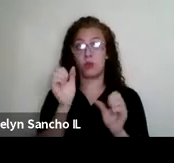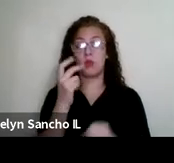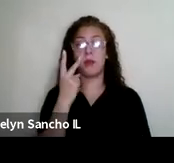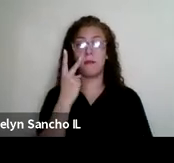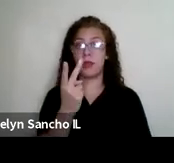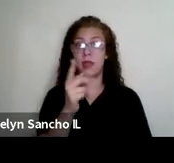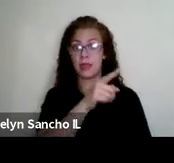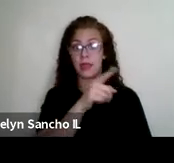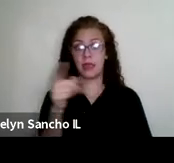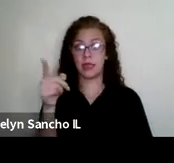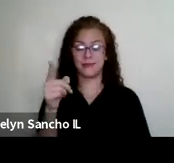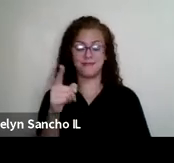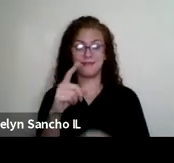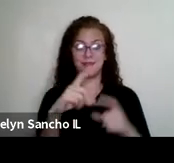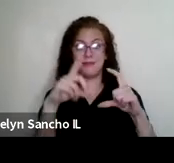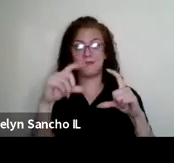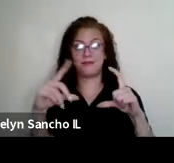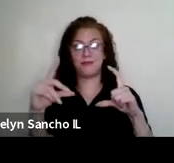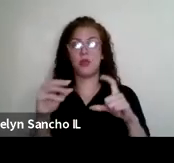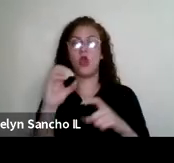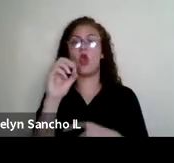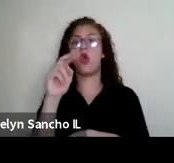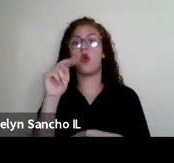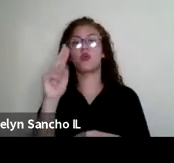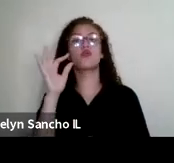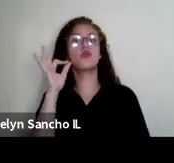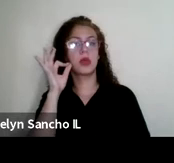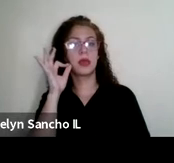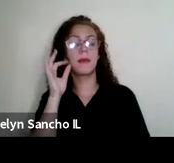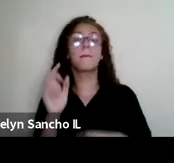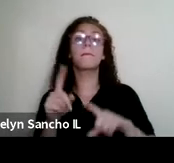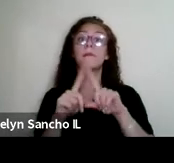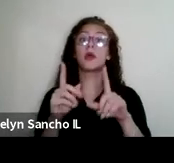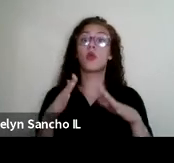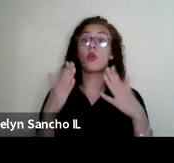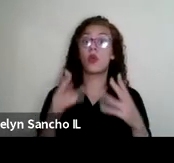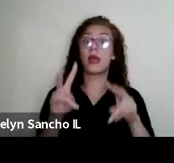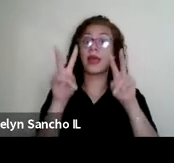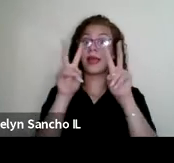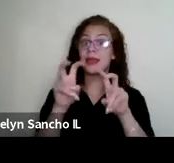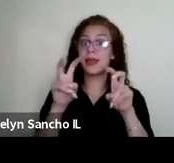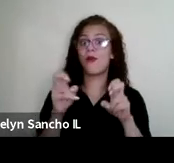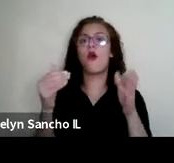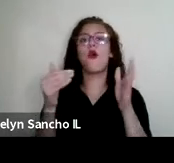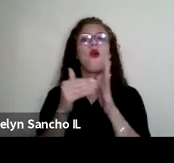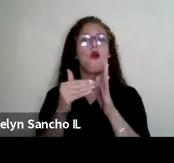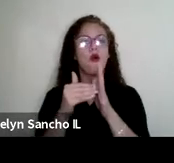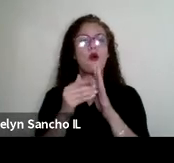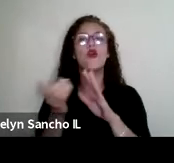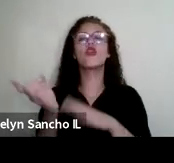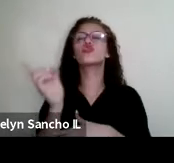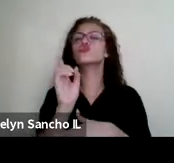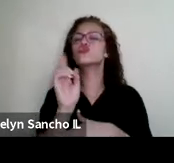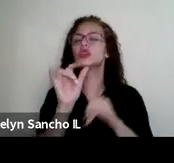en este gráfico que también viene de ONU Mujeres. Sin embargo, cuando analizamos nuevamente dónde